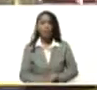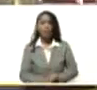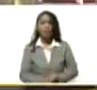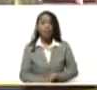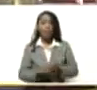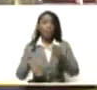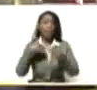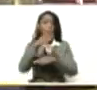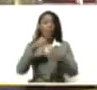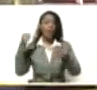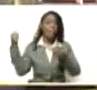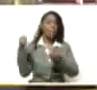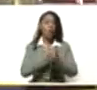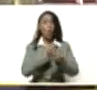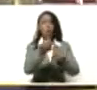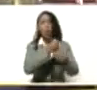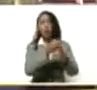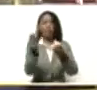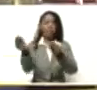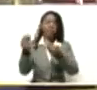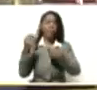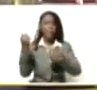Después de la golpiza que nos han dado,